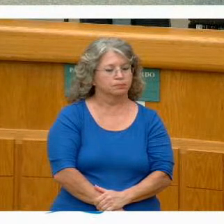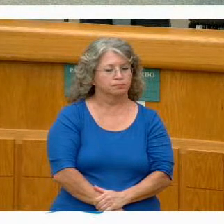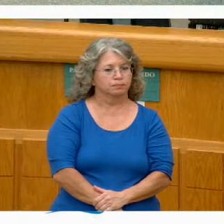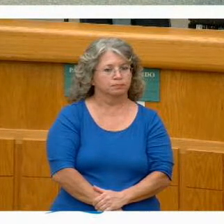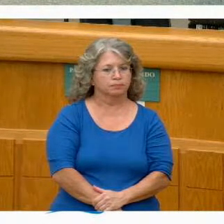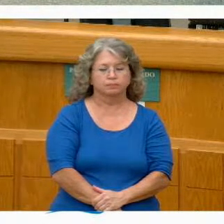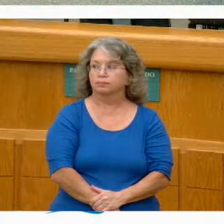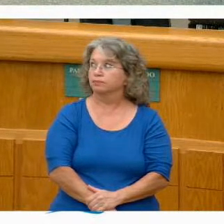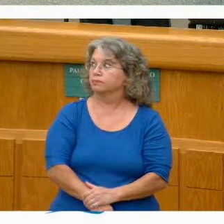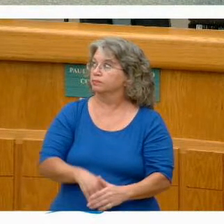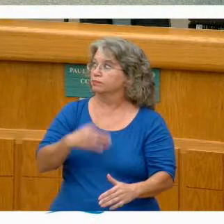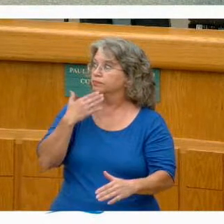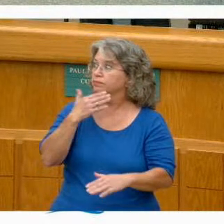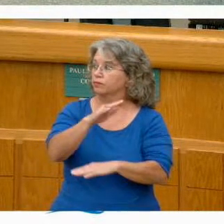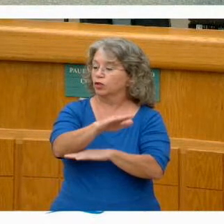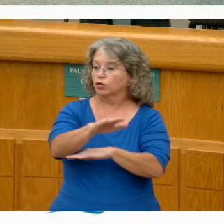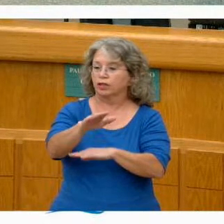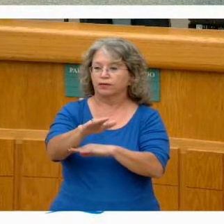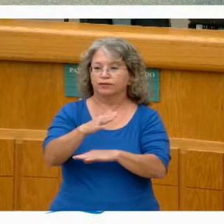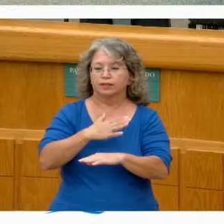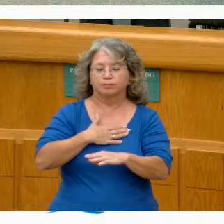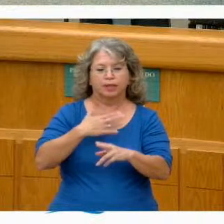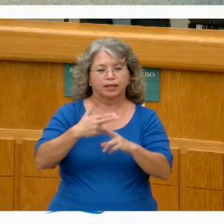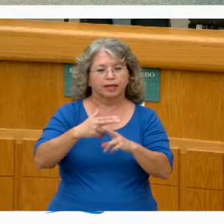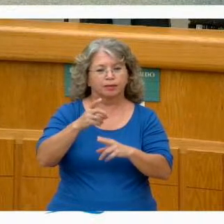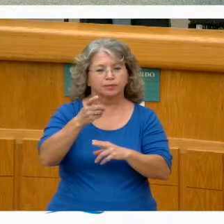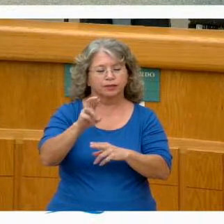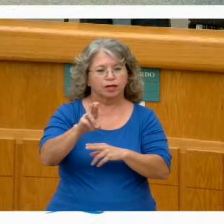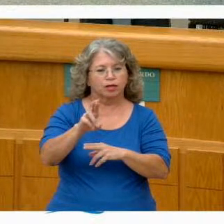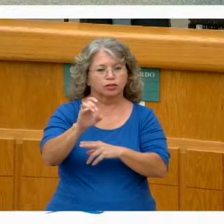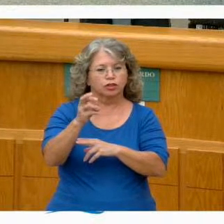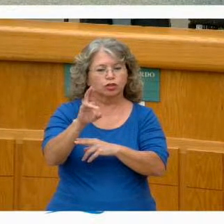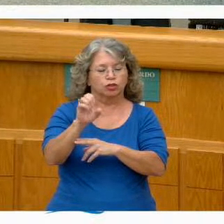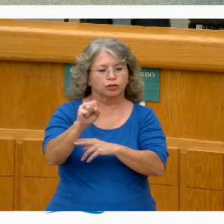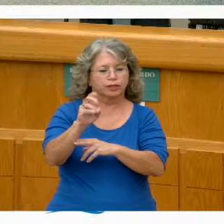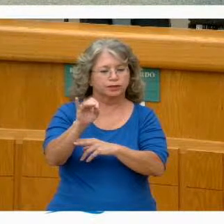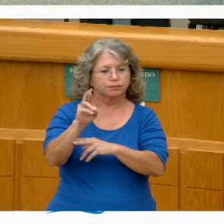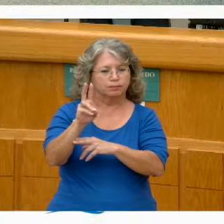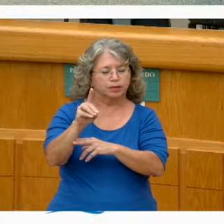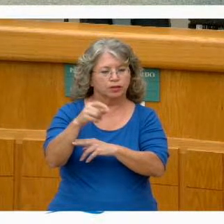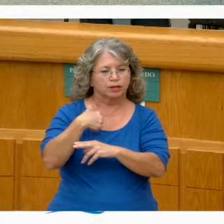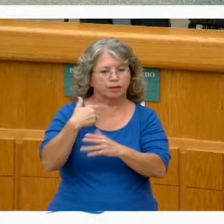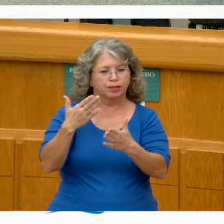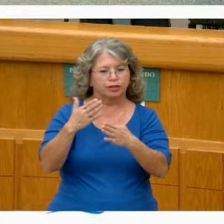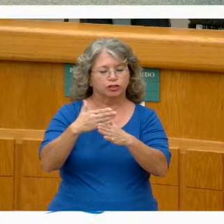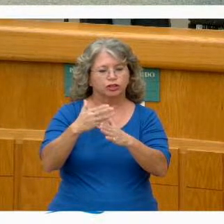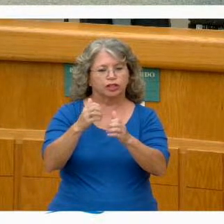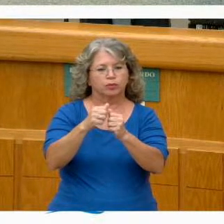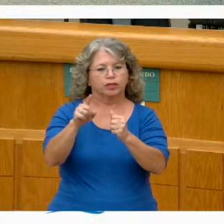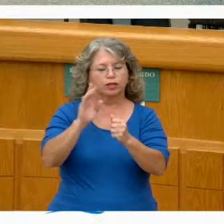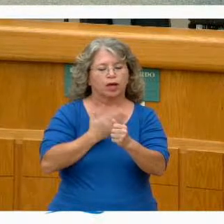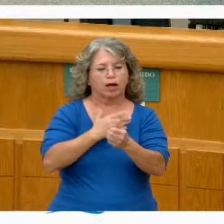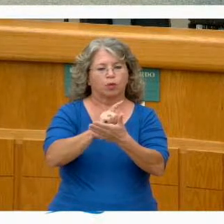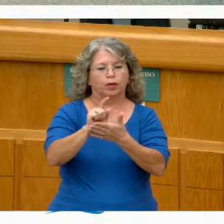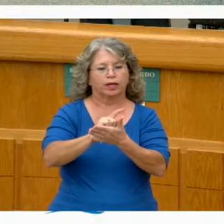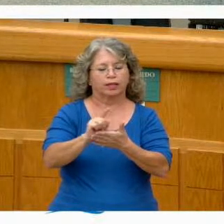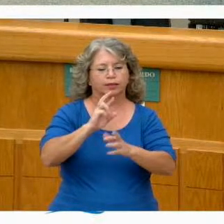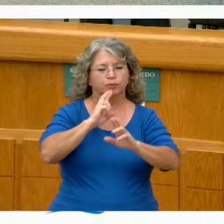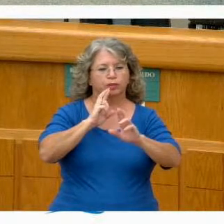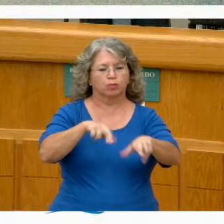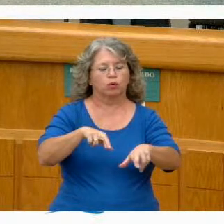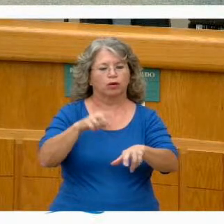Good evening, everybody. My name is Dr. Chris Bird. I'm here to share with you the weekly report from the COVID task